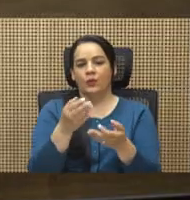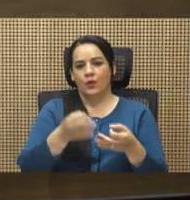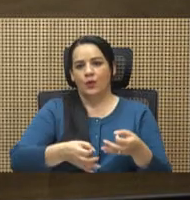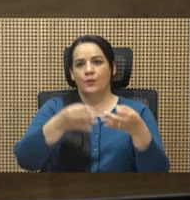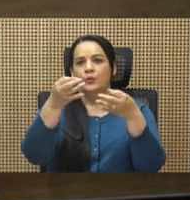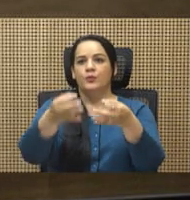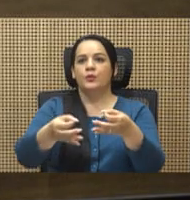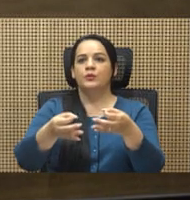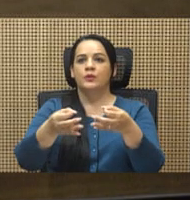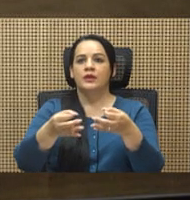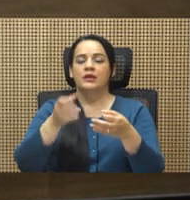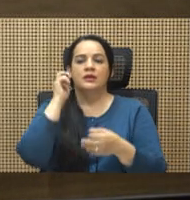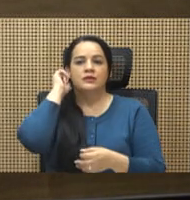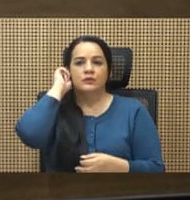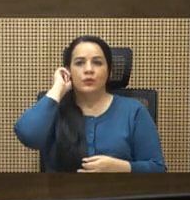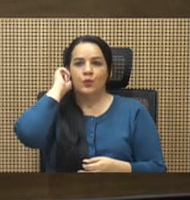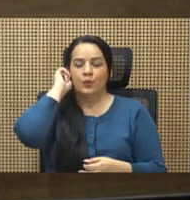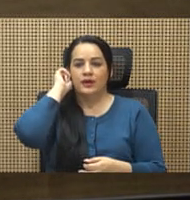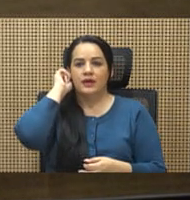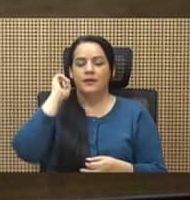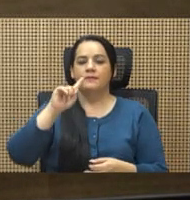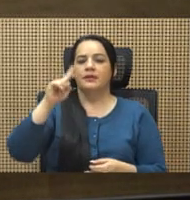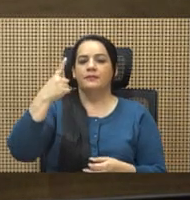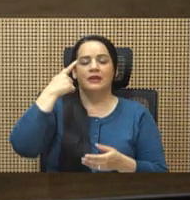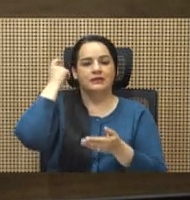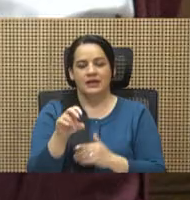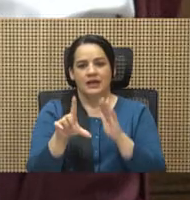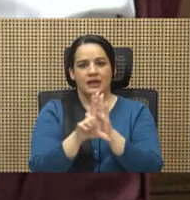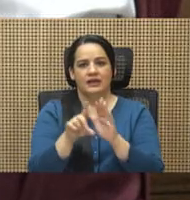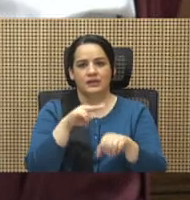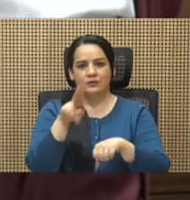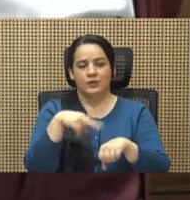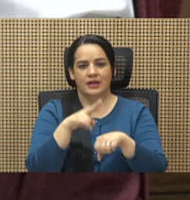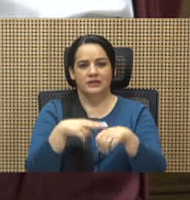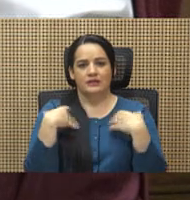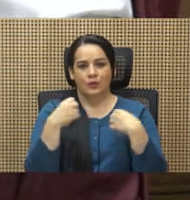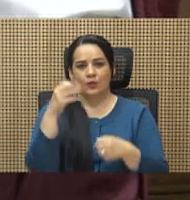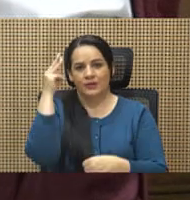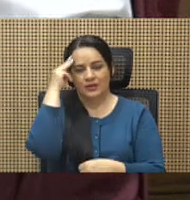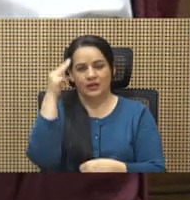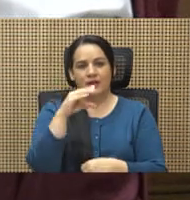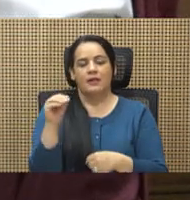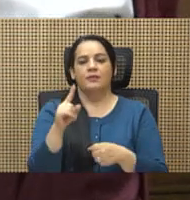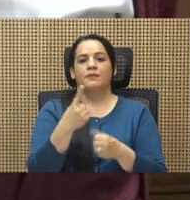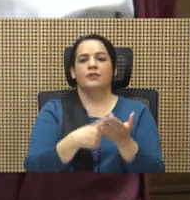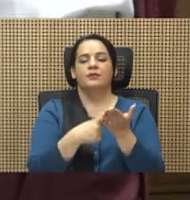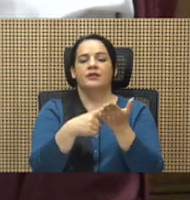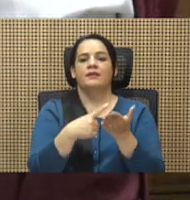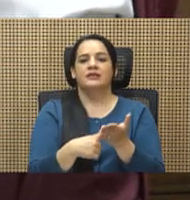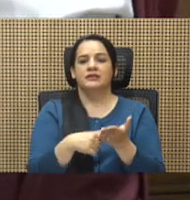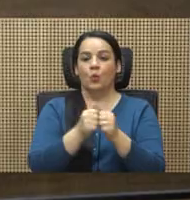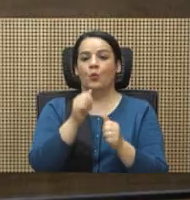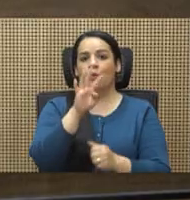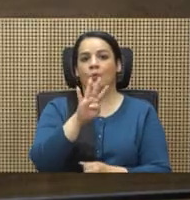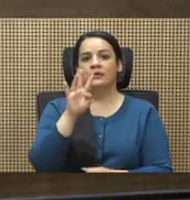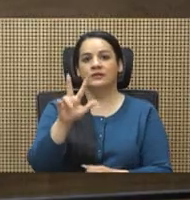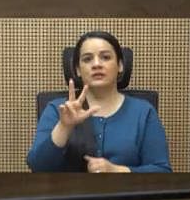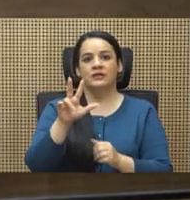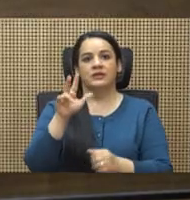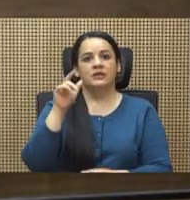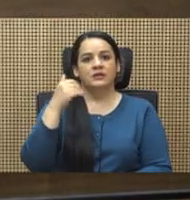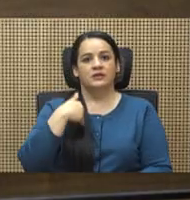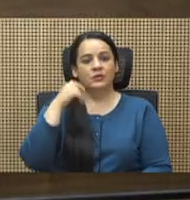mediante una votación pública y razonada, por un periodo de 4 años. También se aprobó el expediente 21.140, Ley para la promoción